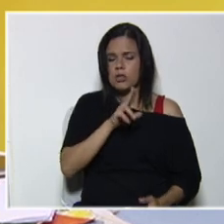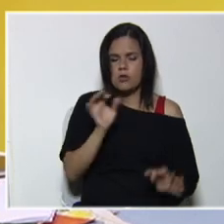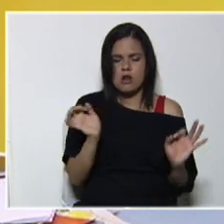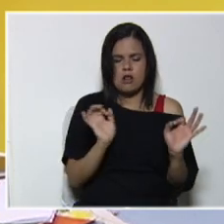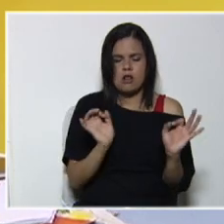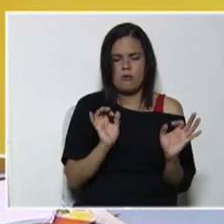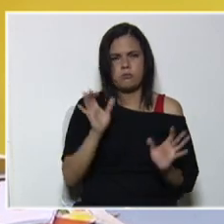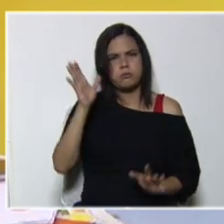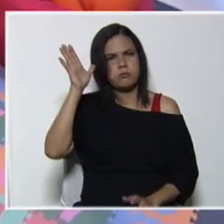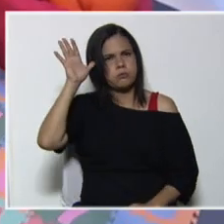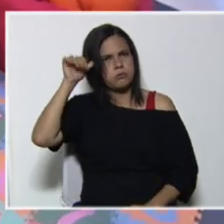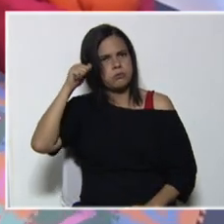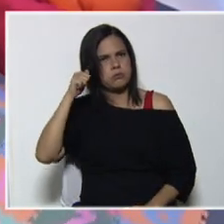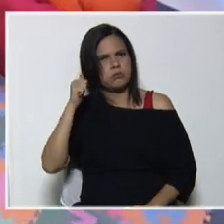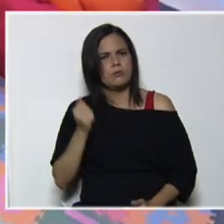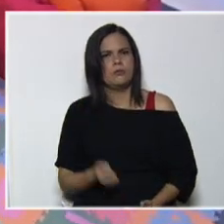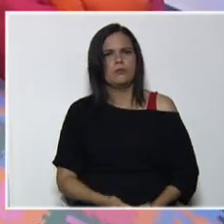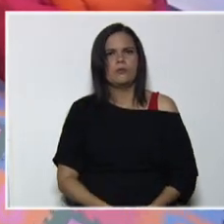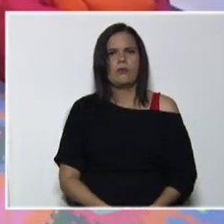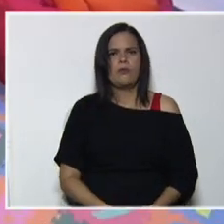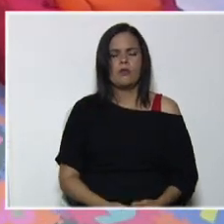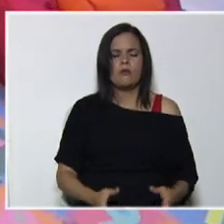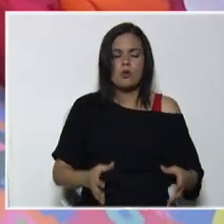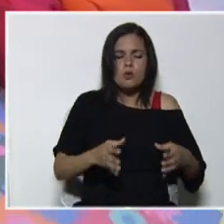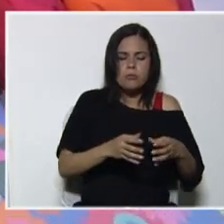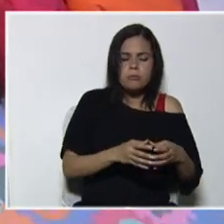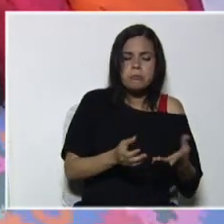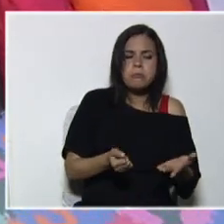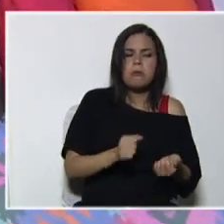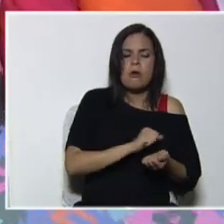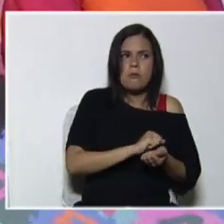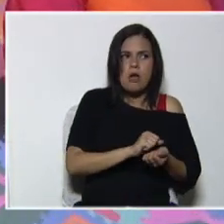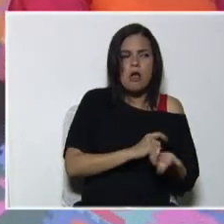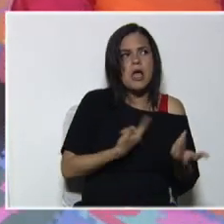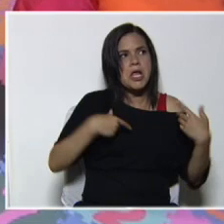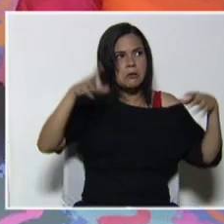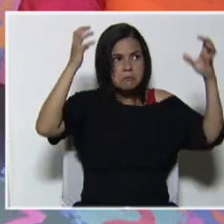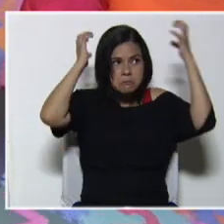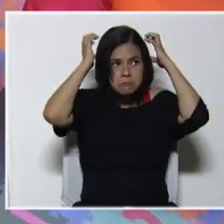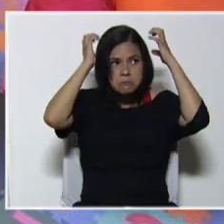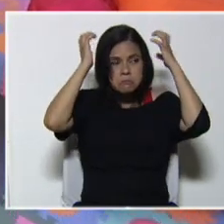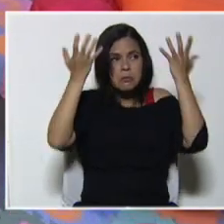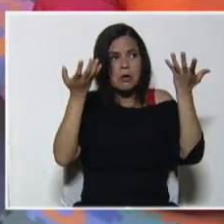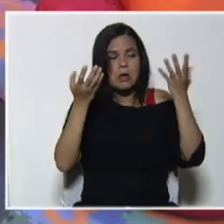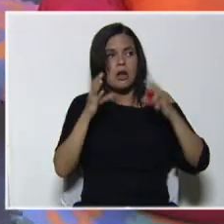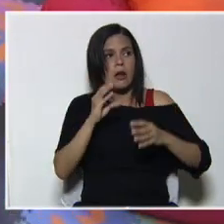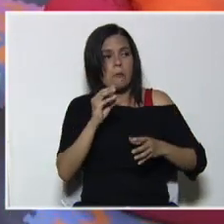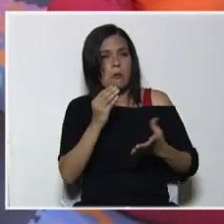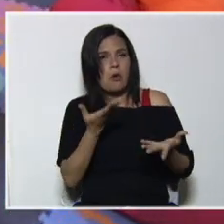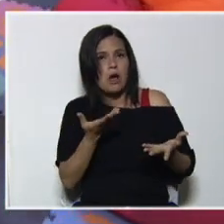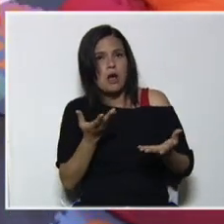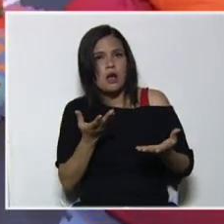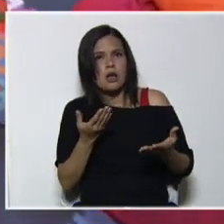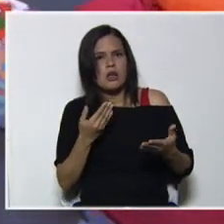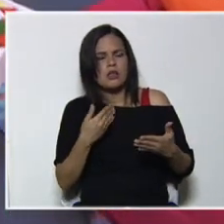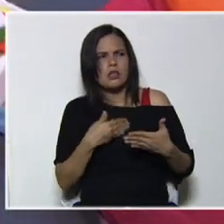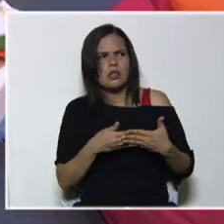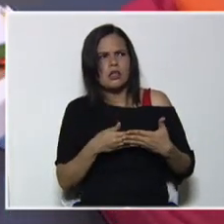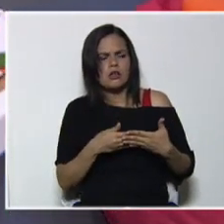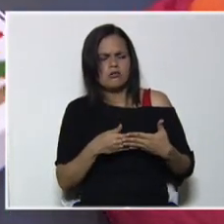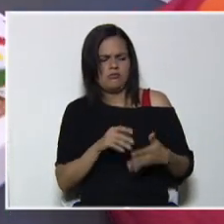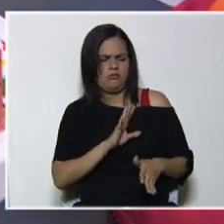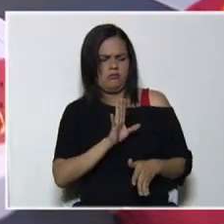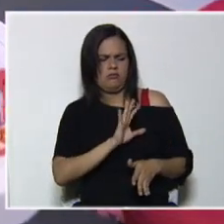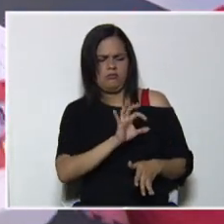baño. En esta oportunidad el niño va a agrupar el jabón, el champú, la esponja y el candado. No